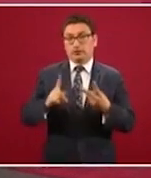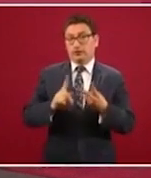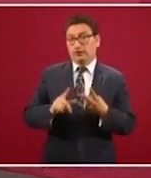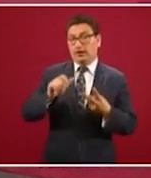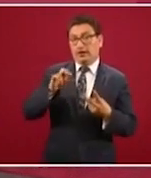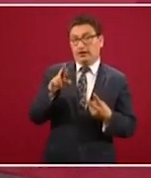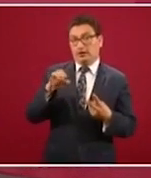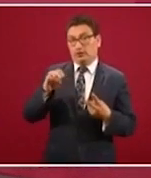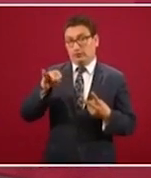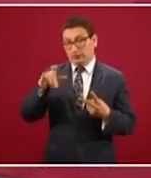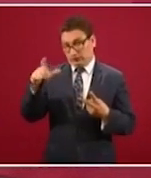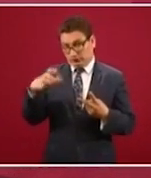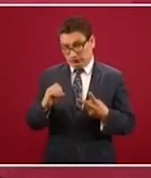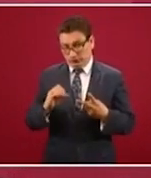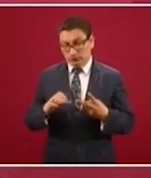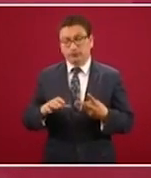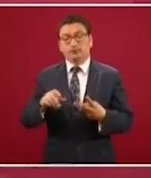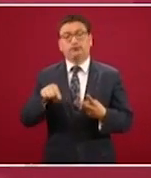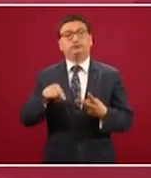Aeroméxico.